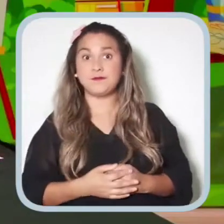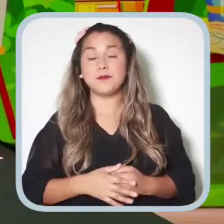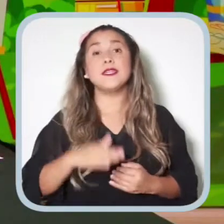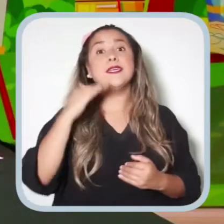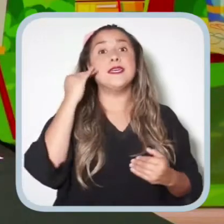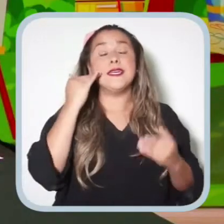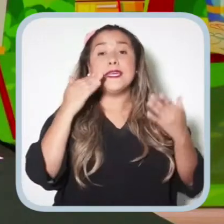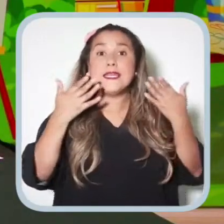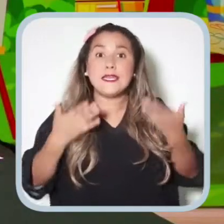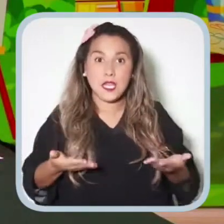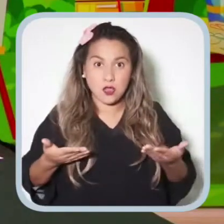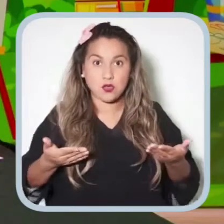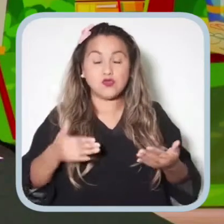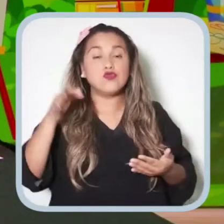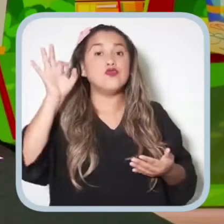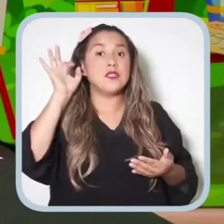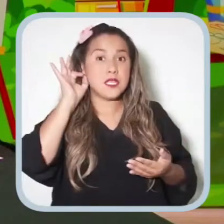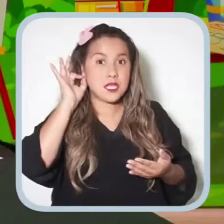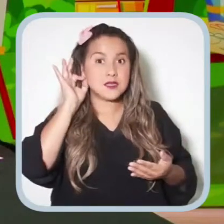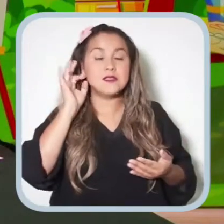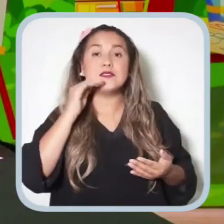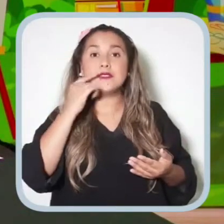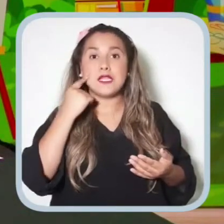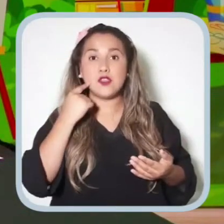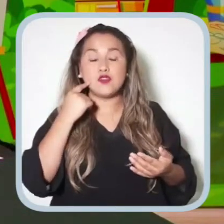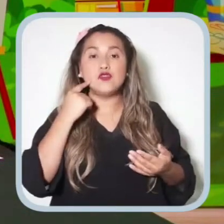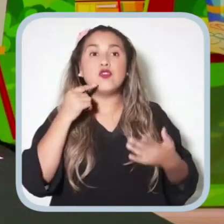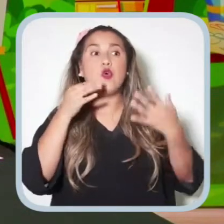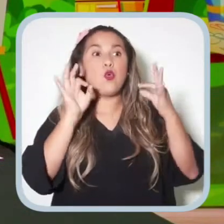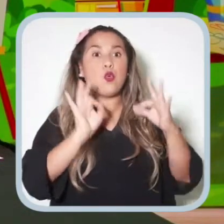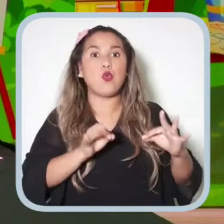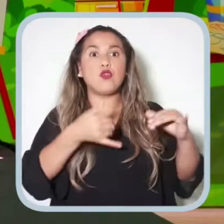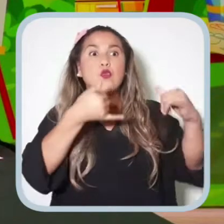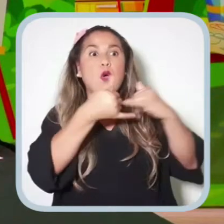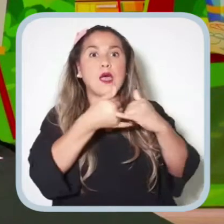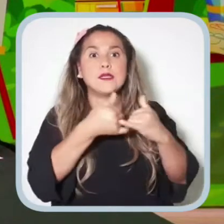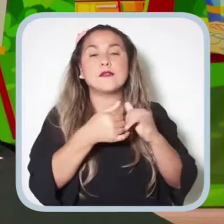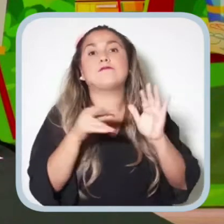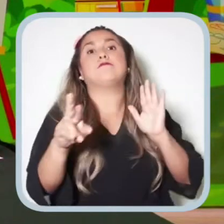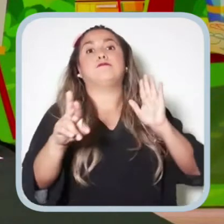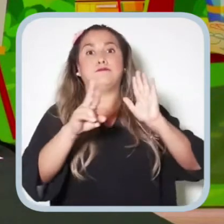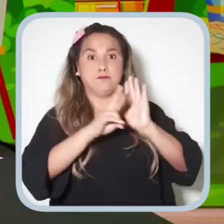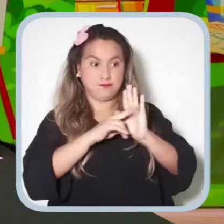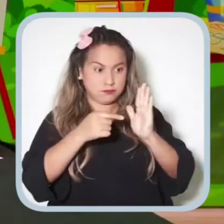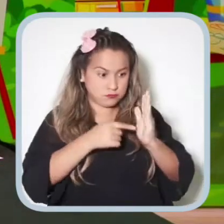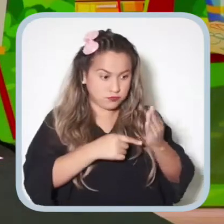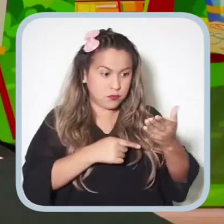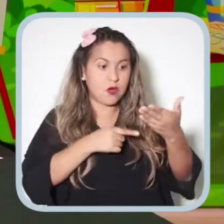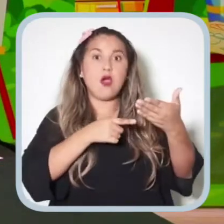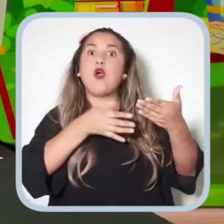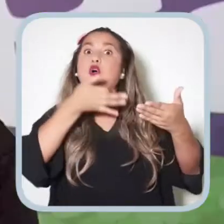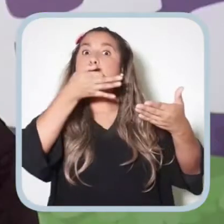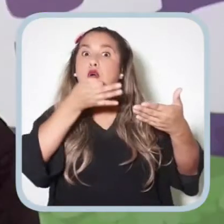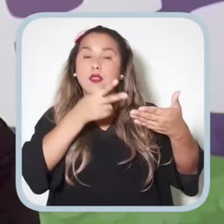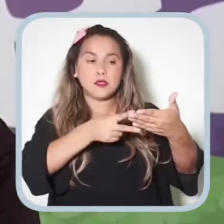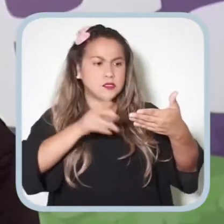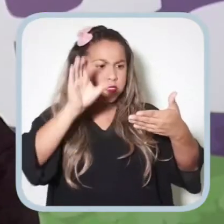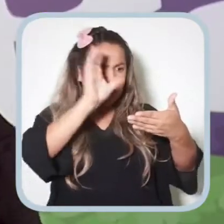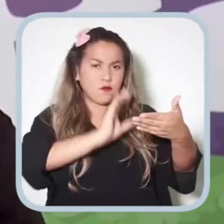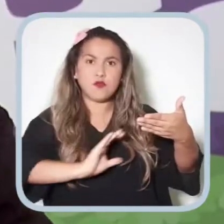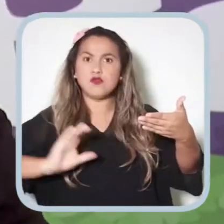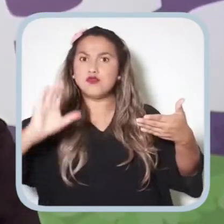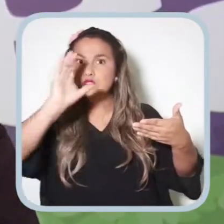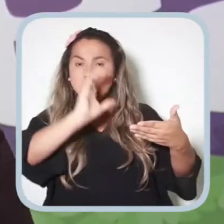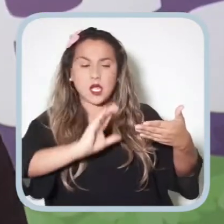Niños y niñas, don Fígaro nos acaba de mandar un WhatsApp donde nos dice que está buscando por toda la